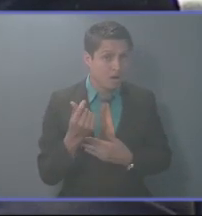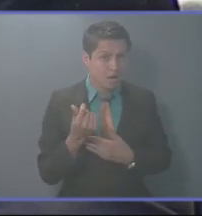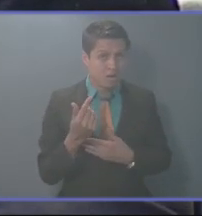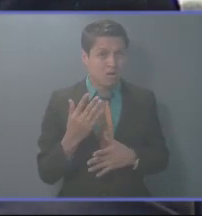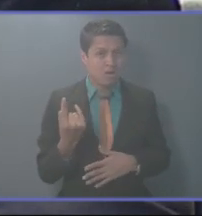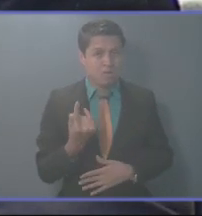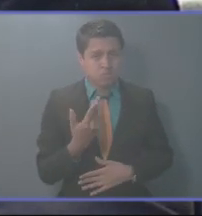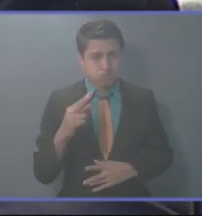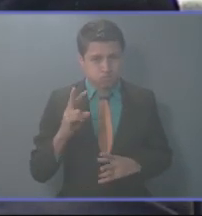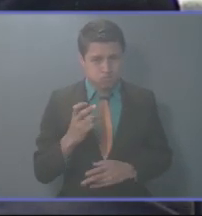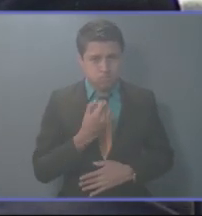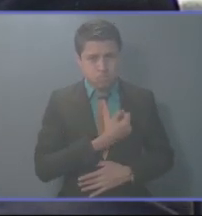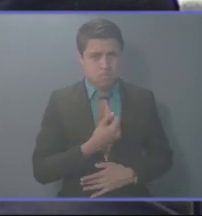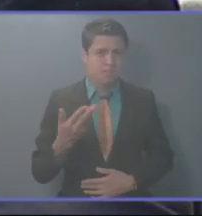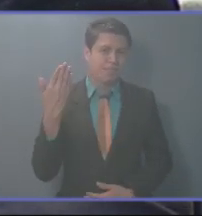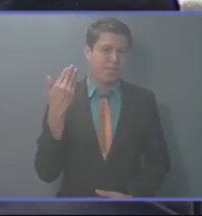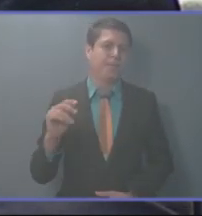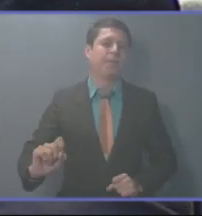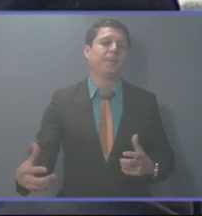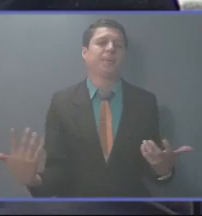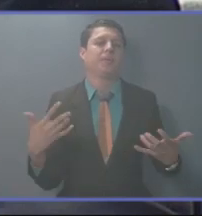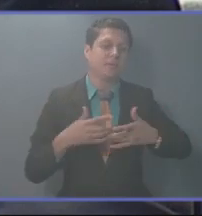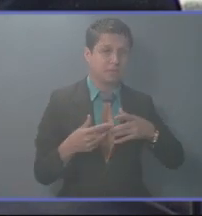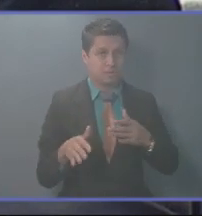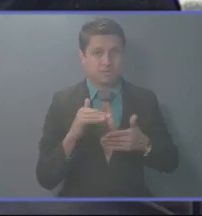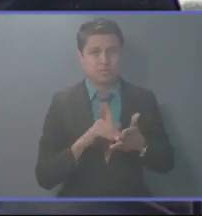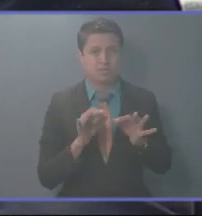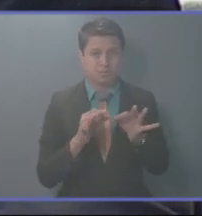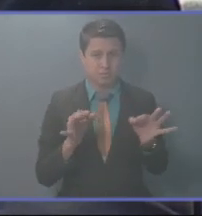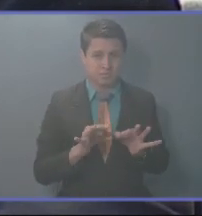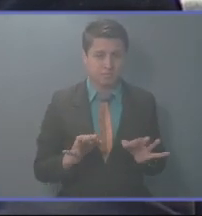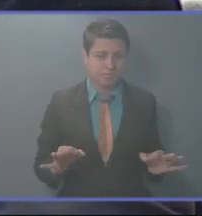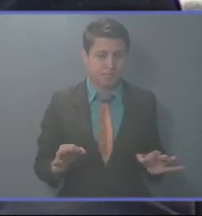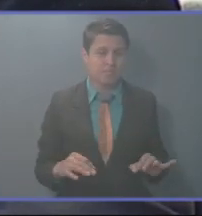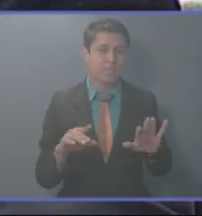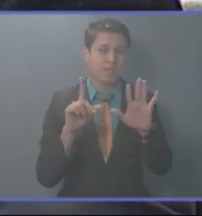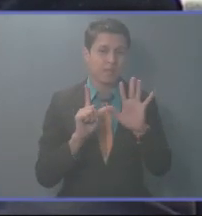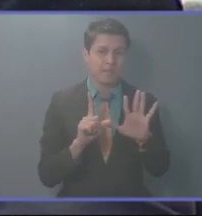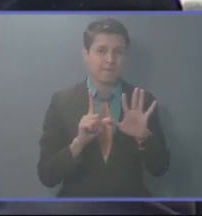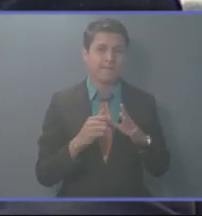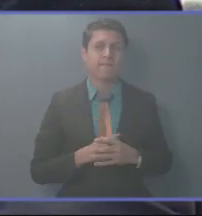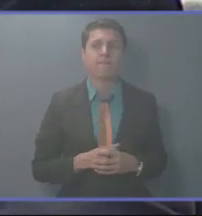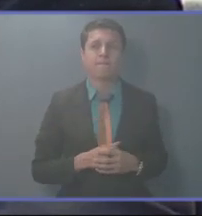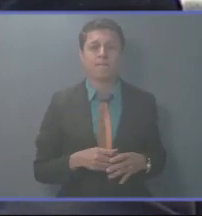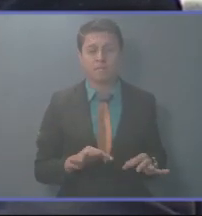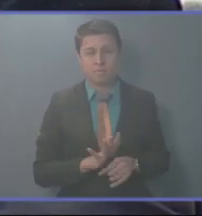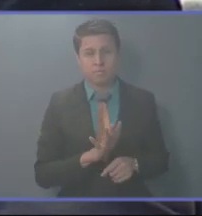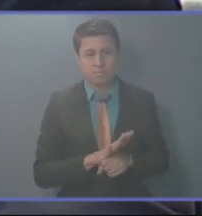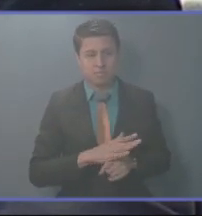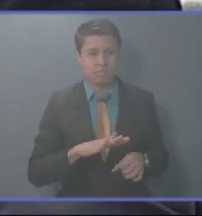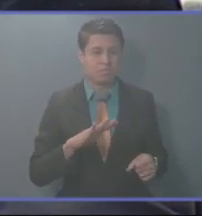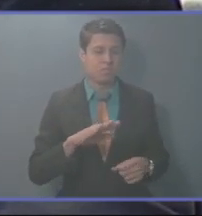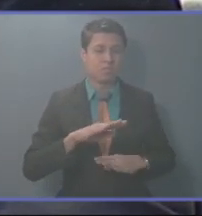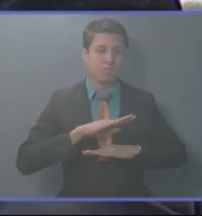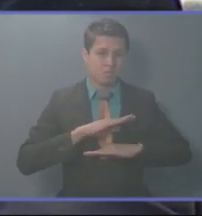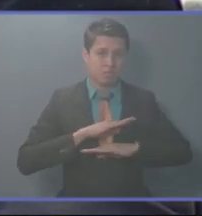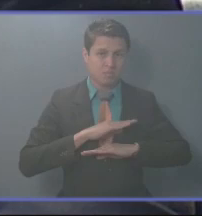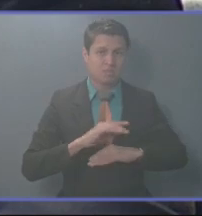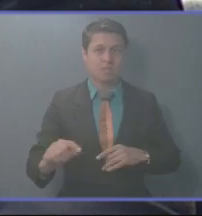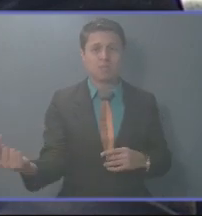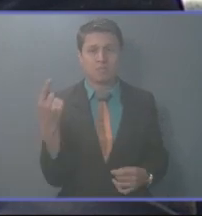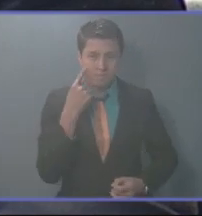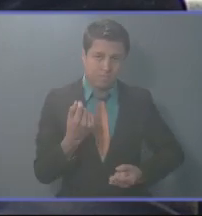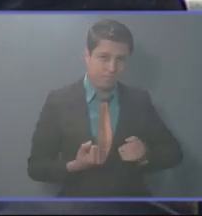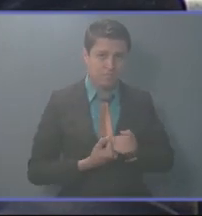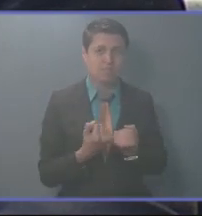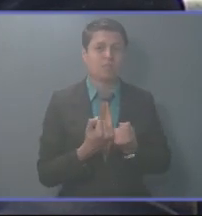perjuicios. 5. La rehabilitación y redactación de la víctima. 6. Satisfacción y reivindicación de las